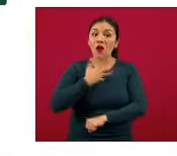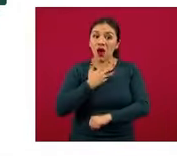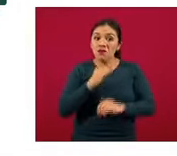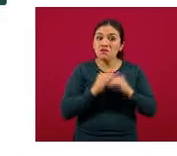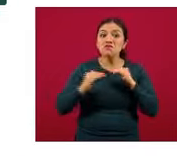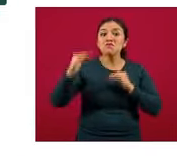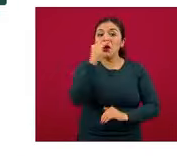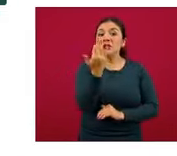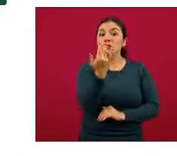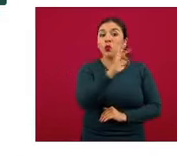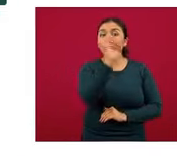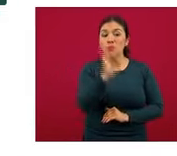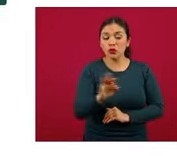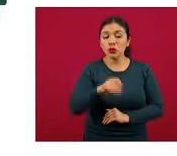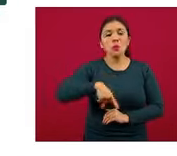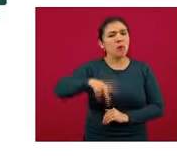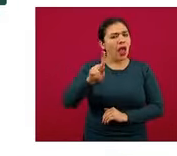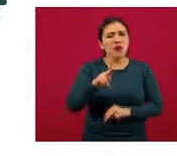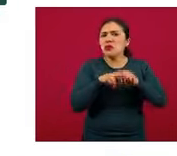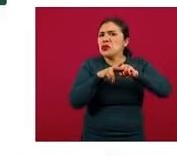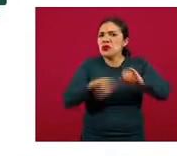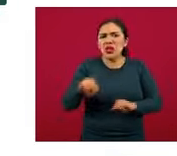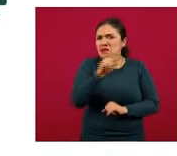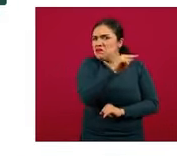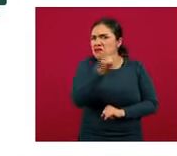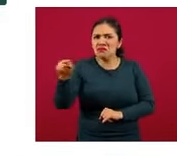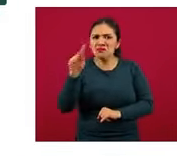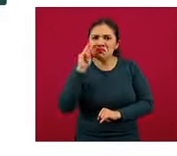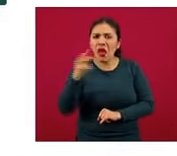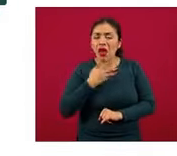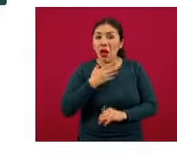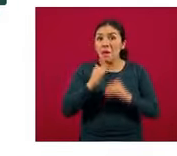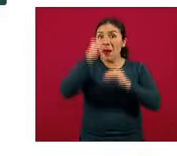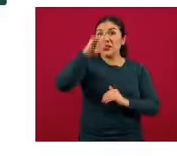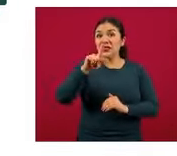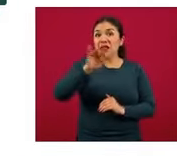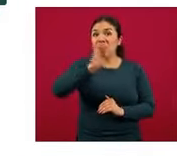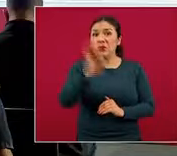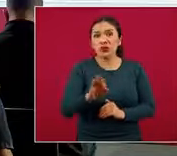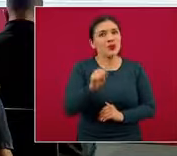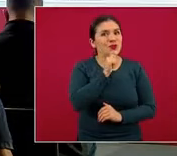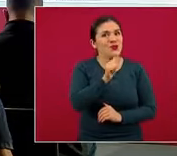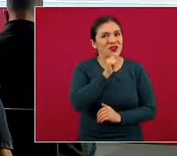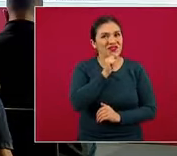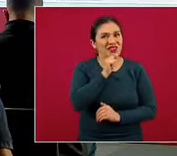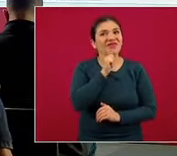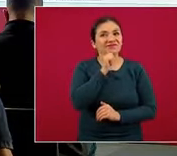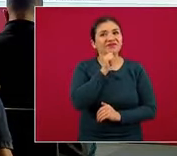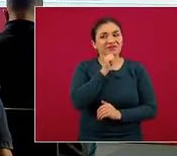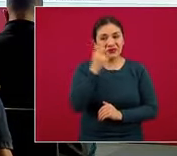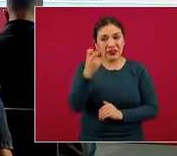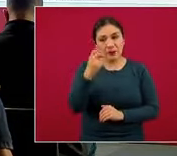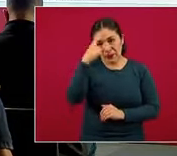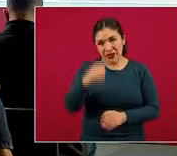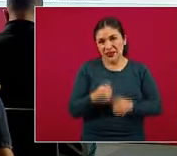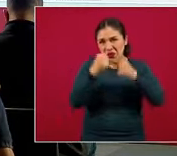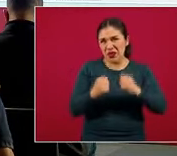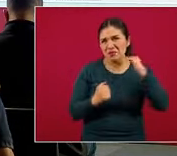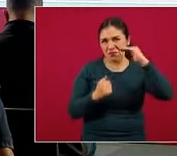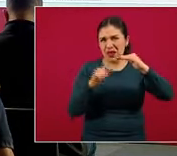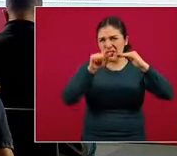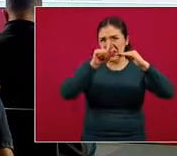superando este 50%, pero ninguna de ellas supera el 70%, digamos, de seguridad o nivel